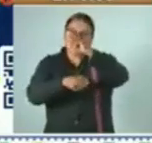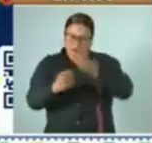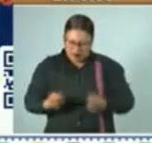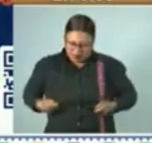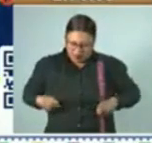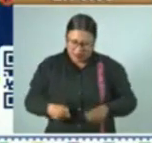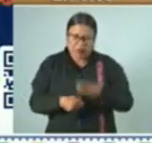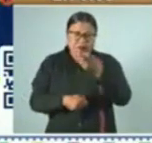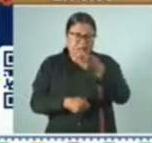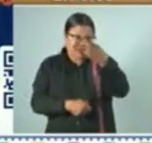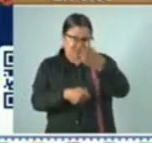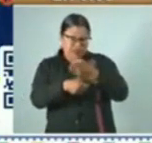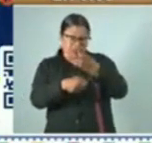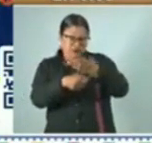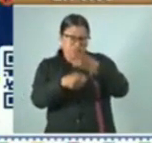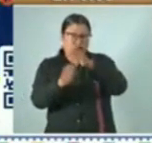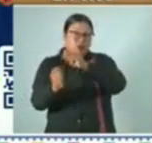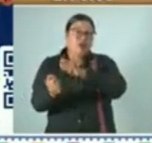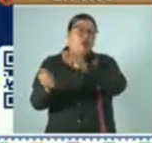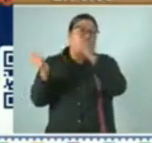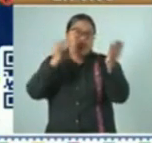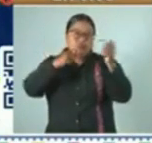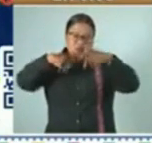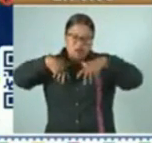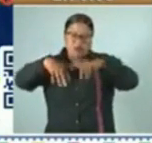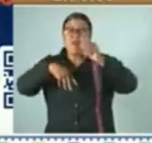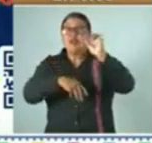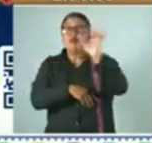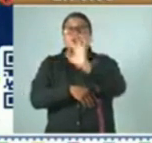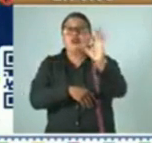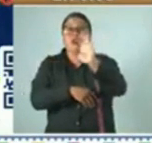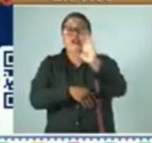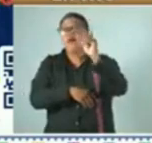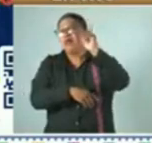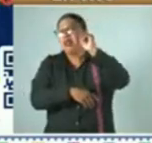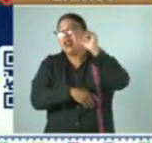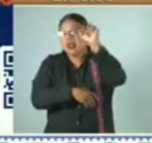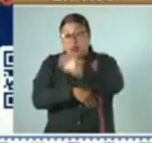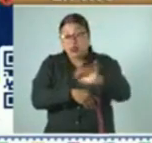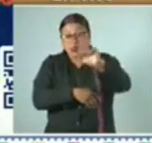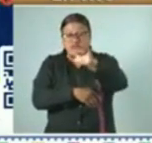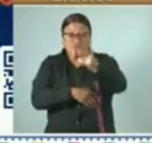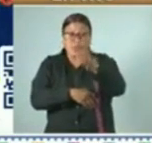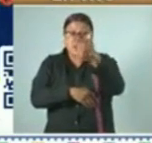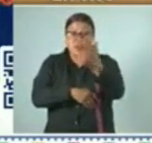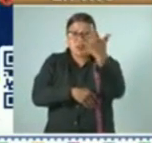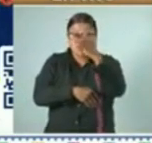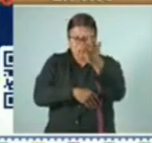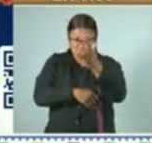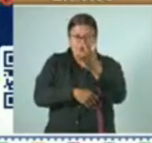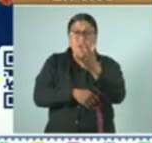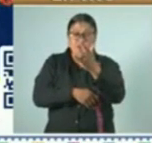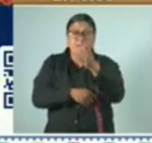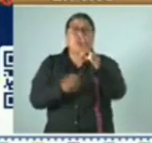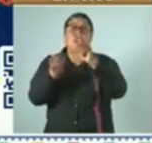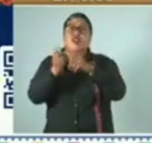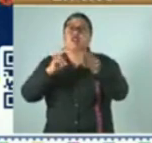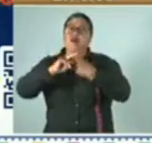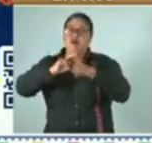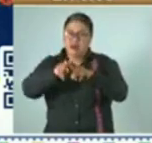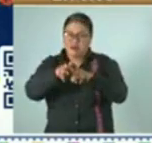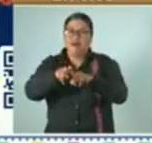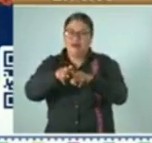Este segundo desfile se llevará a cabo el día de mañana, sábado 27 de julio, retomando su recorrido